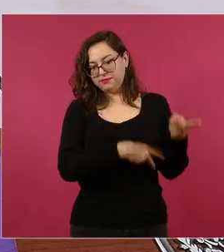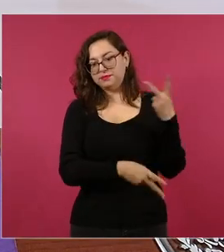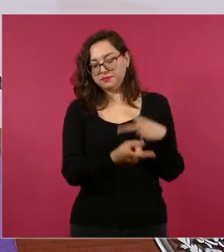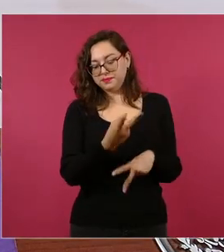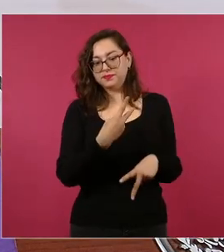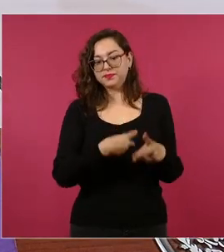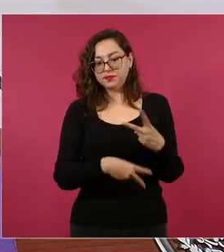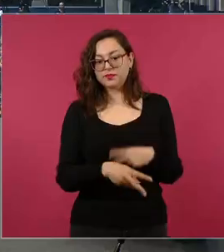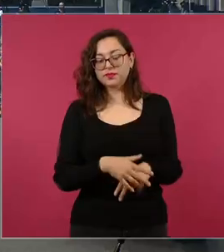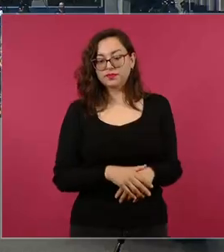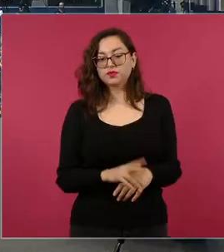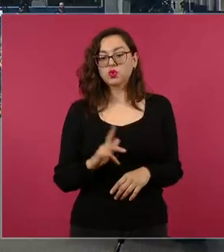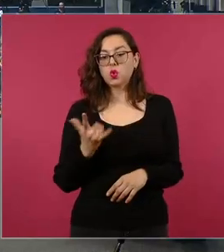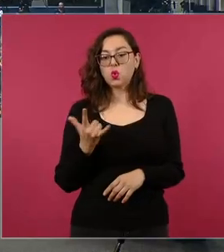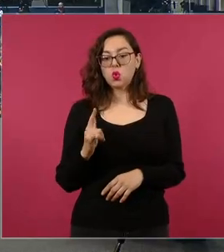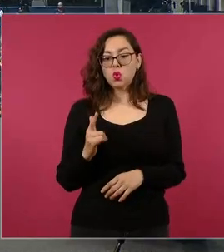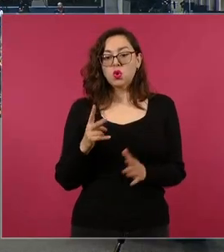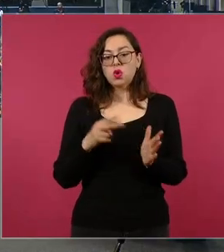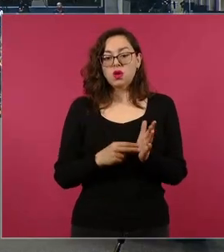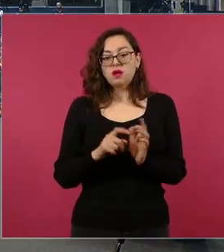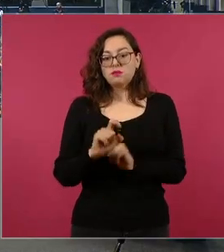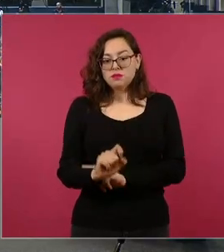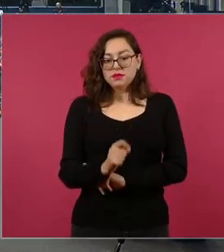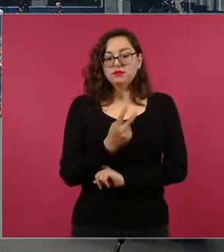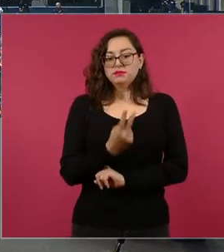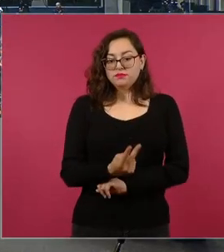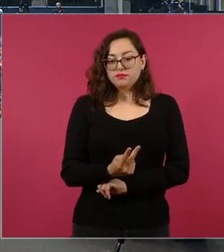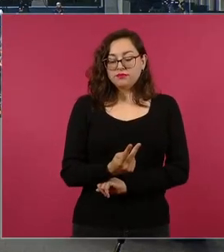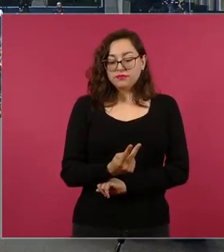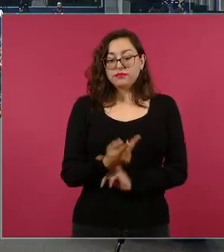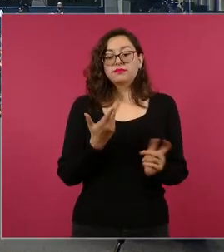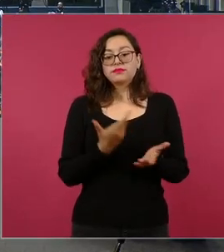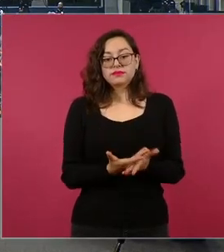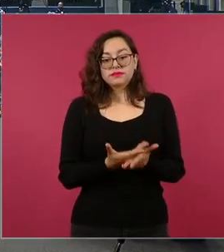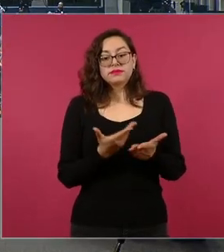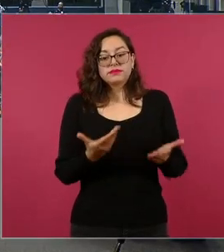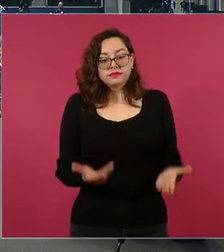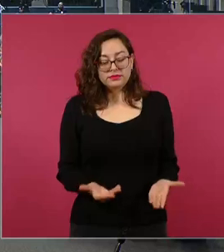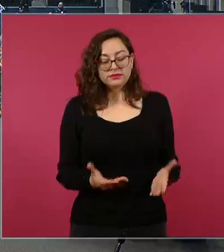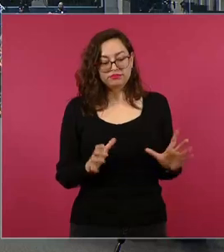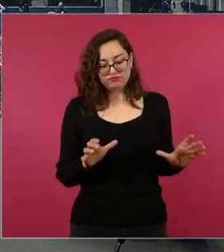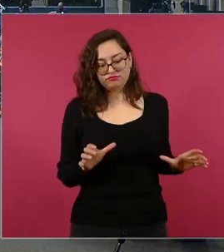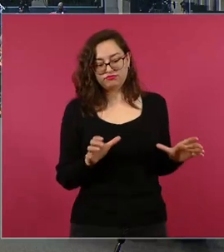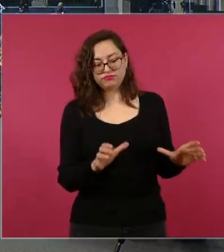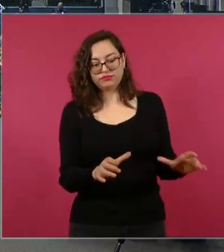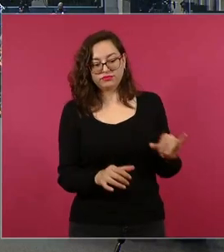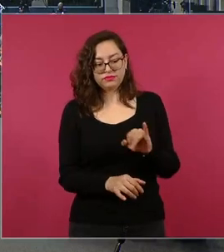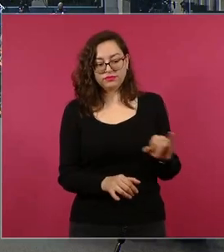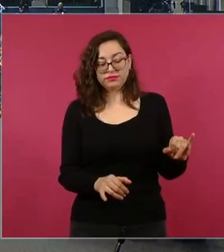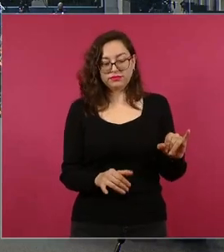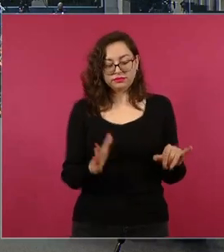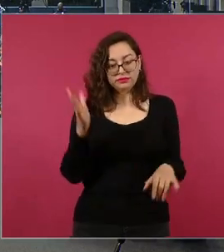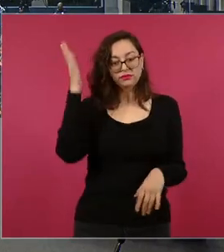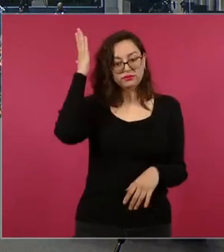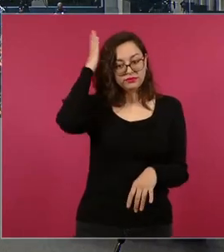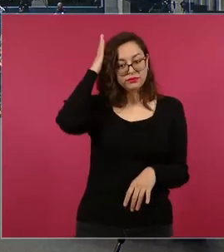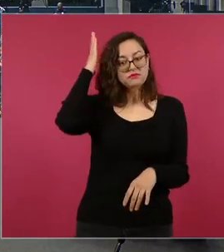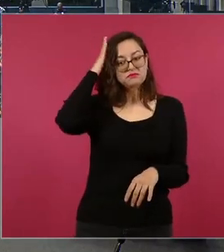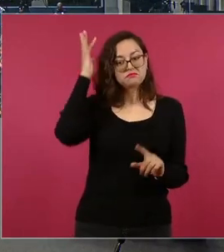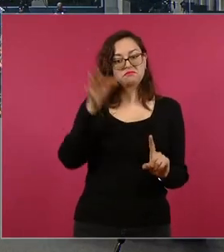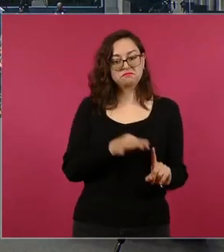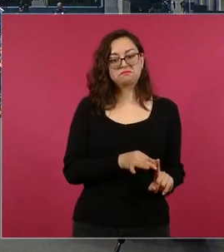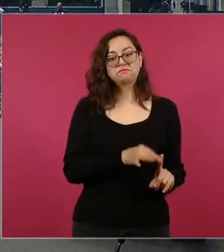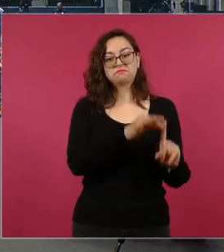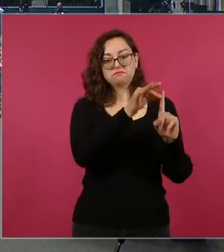Sí, en julio del 22. Entonces, él es ahora el dirigente de este agrupamiento de izquierda